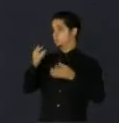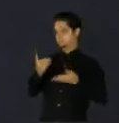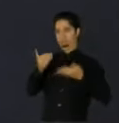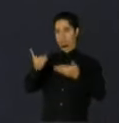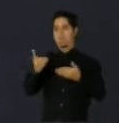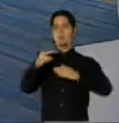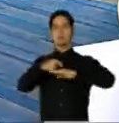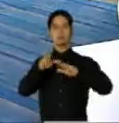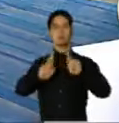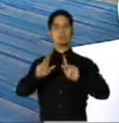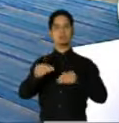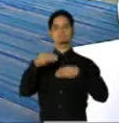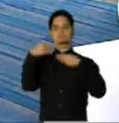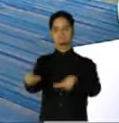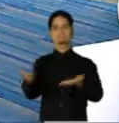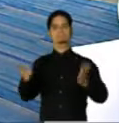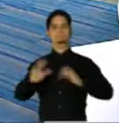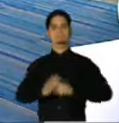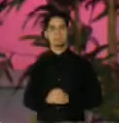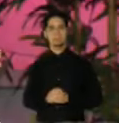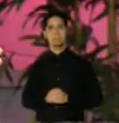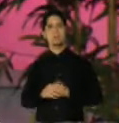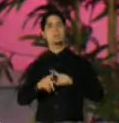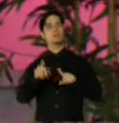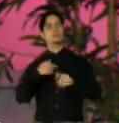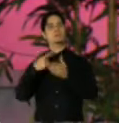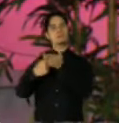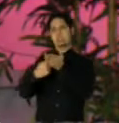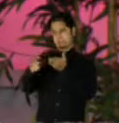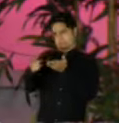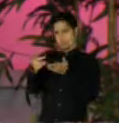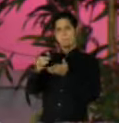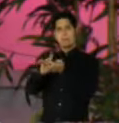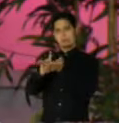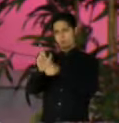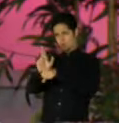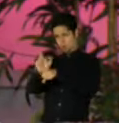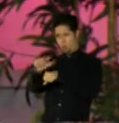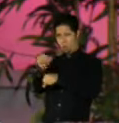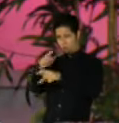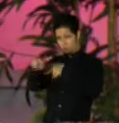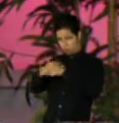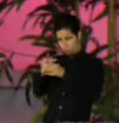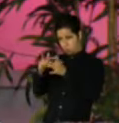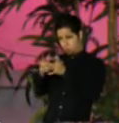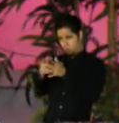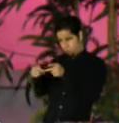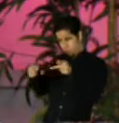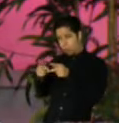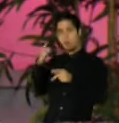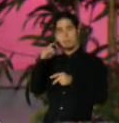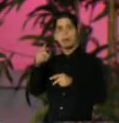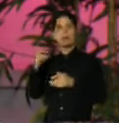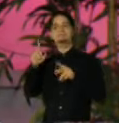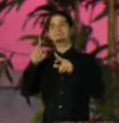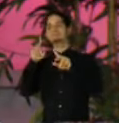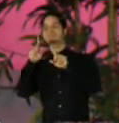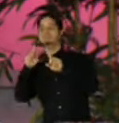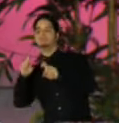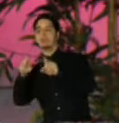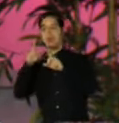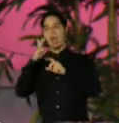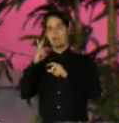al país. Oiga, hay una situación con los medicamentos que se están utilizando en otros lugares para experimentar un poco o para tratar